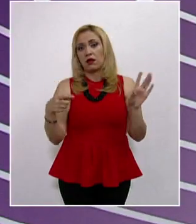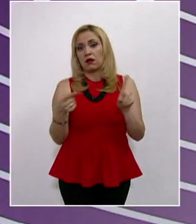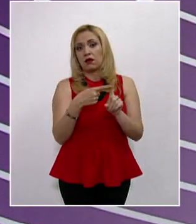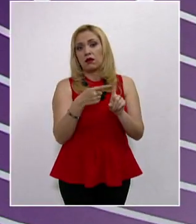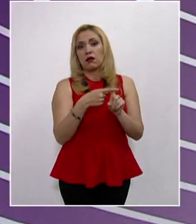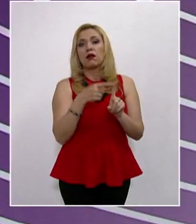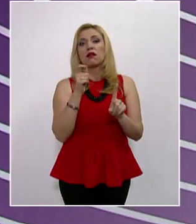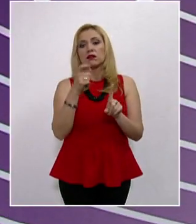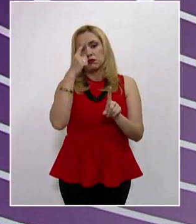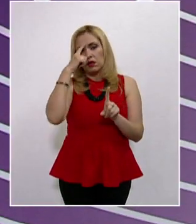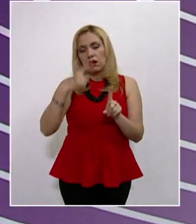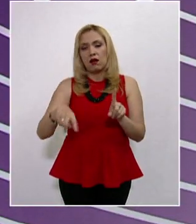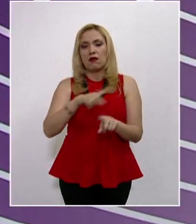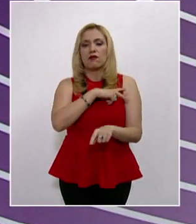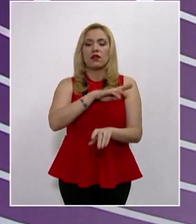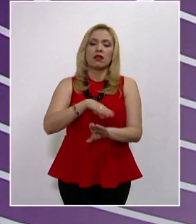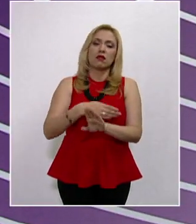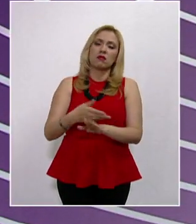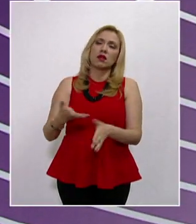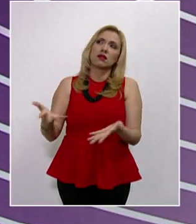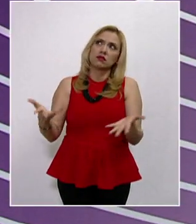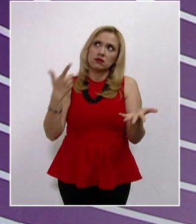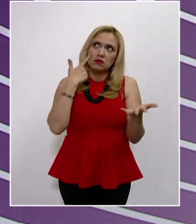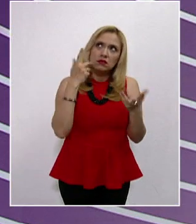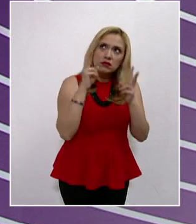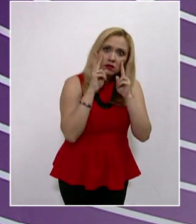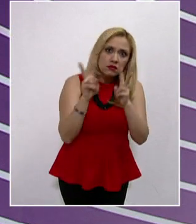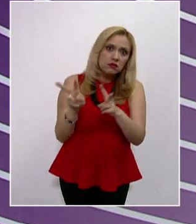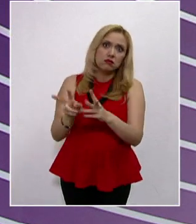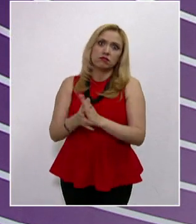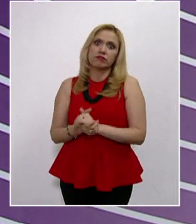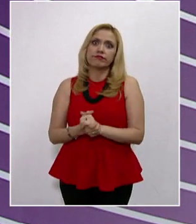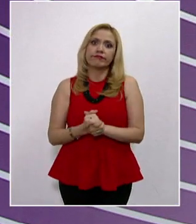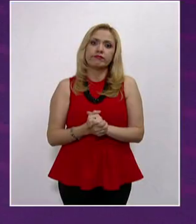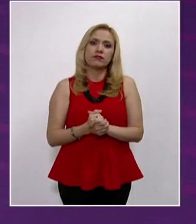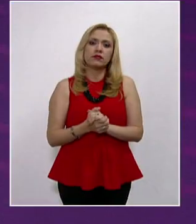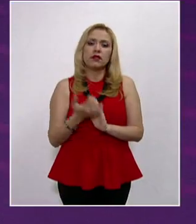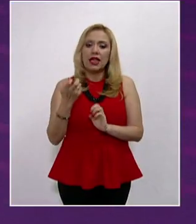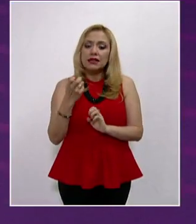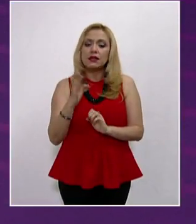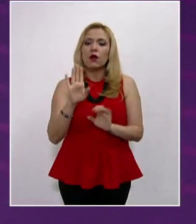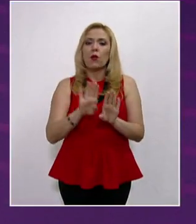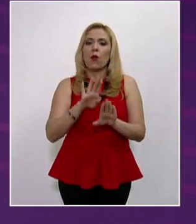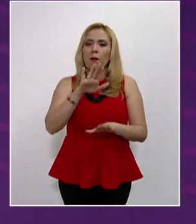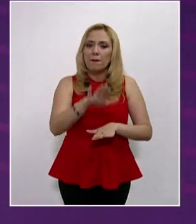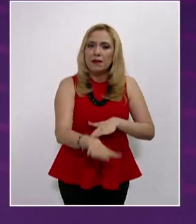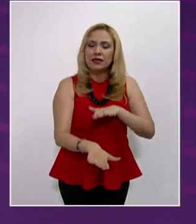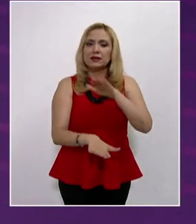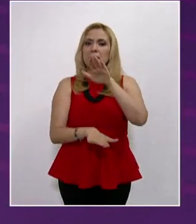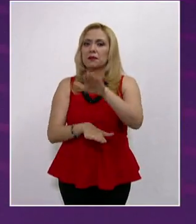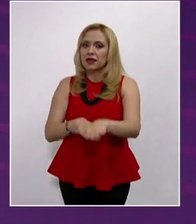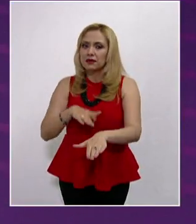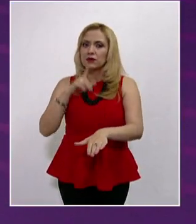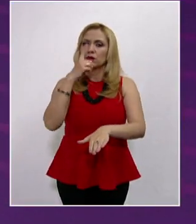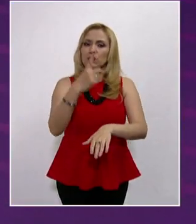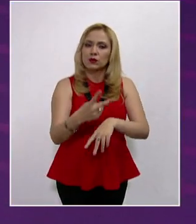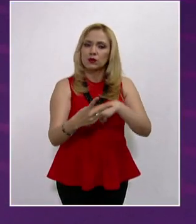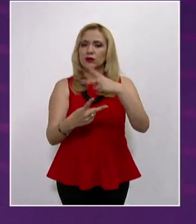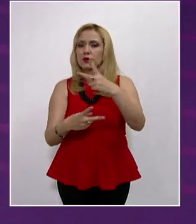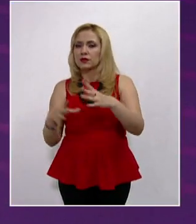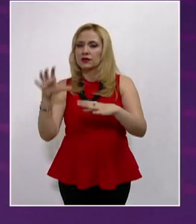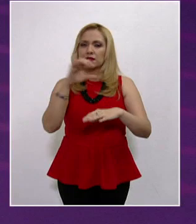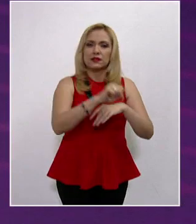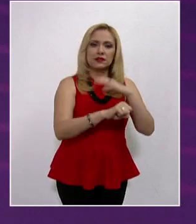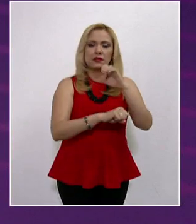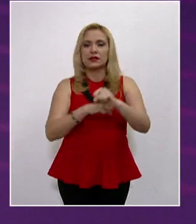para las víctimas. Y esos pasos son en realidad los pasos que queremos ver en otros